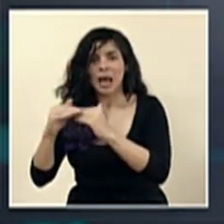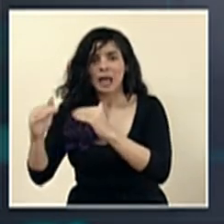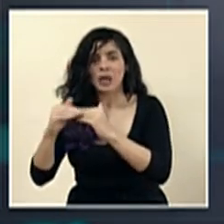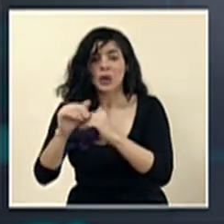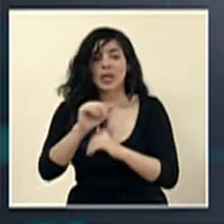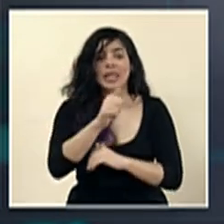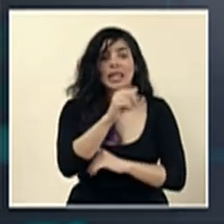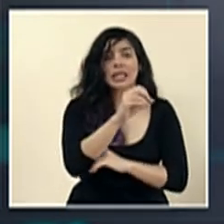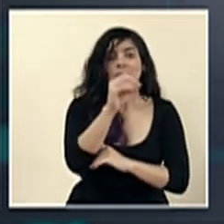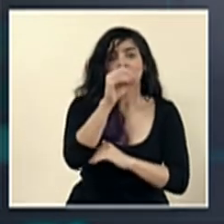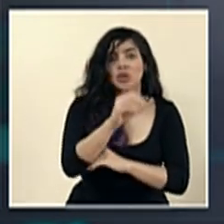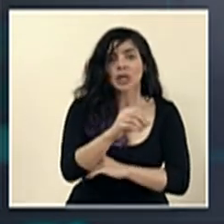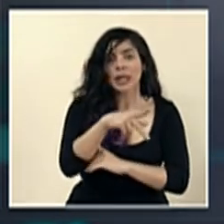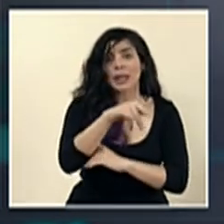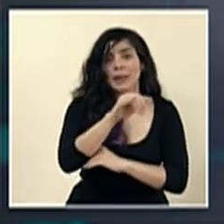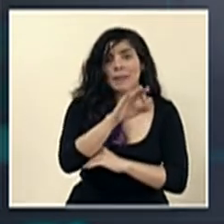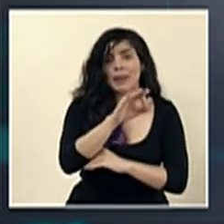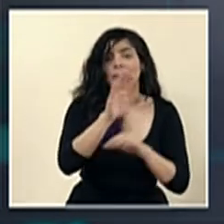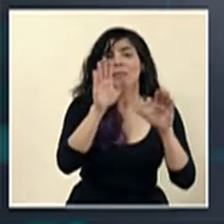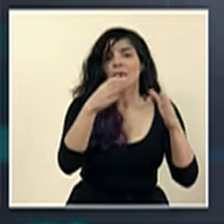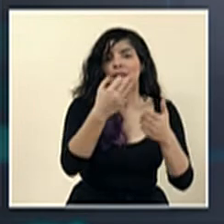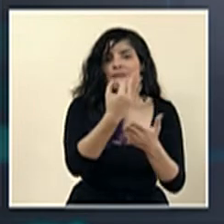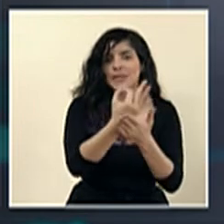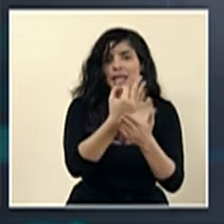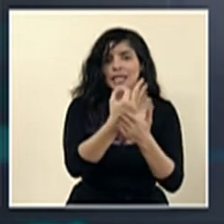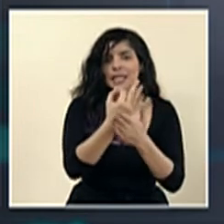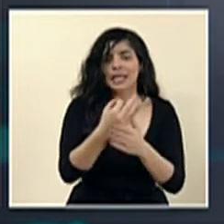PIB en la parte financiera.